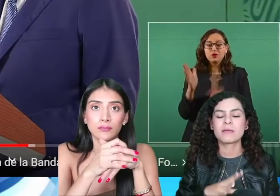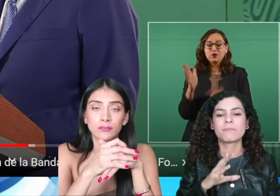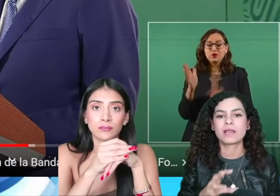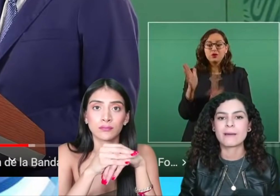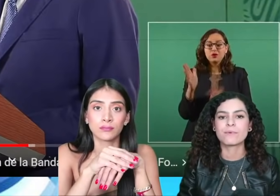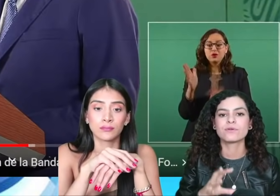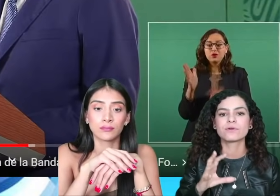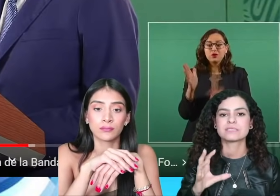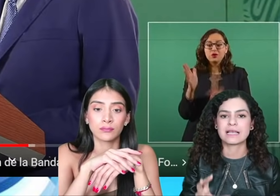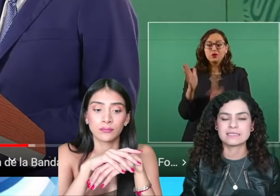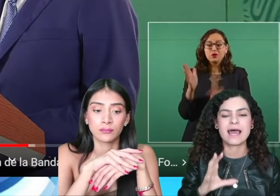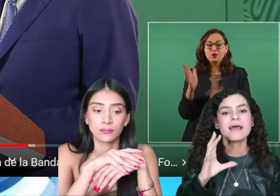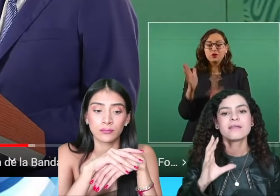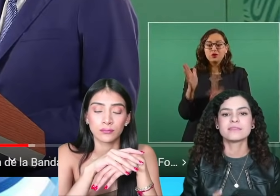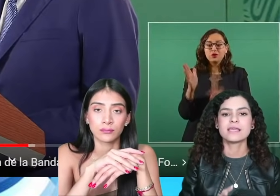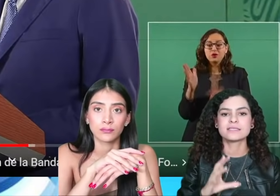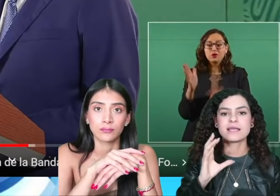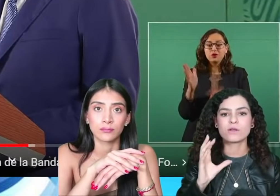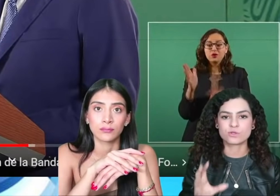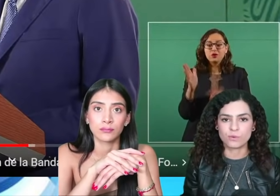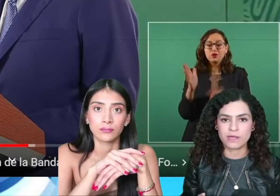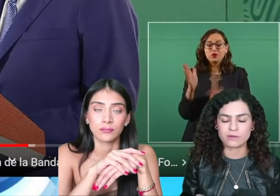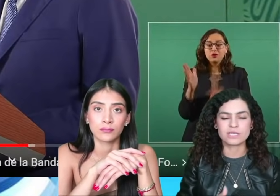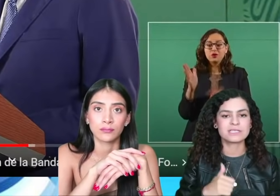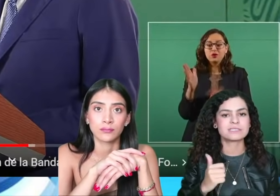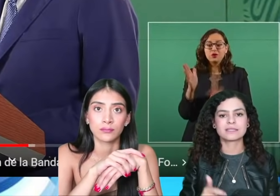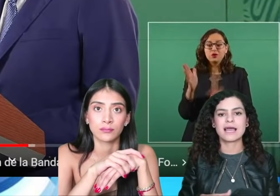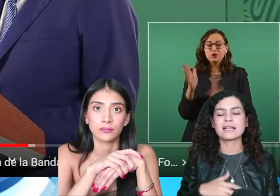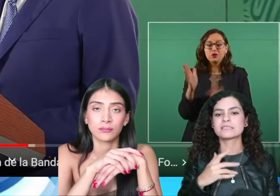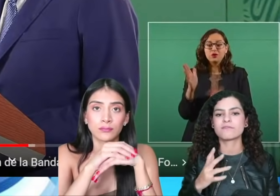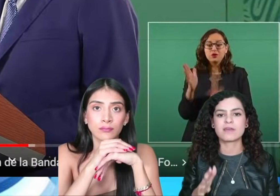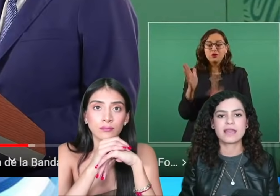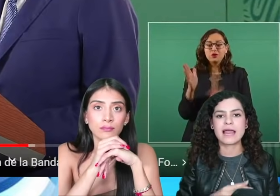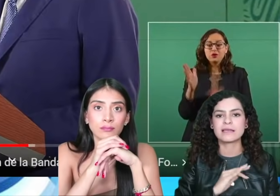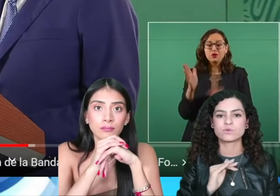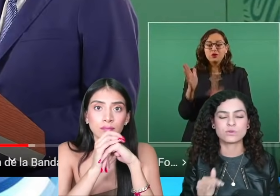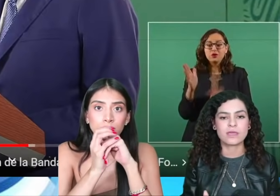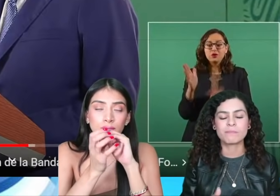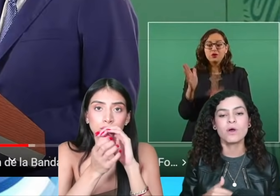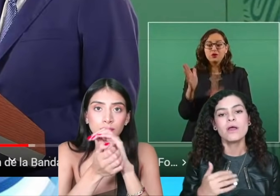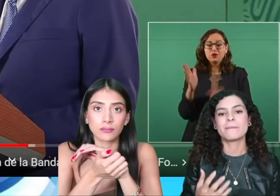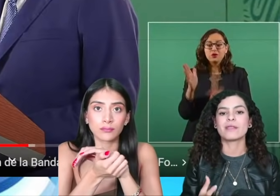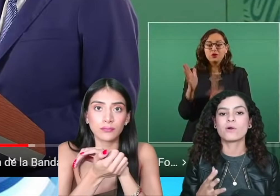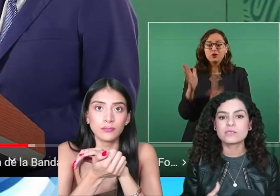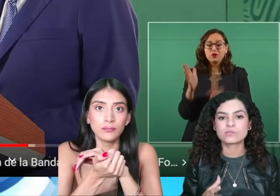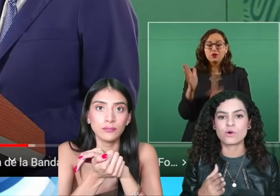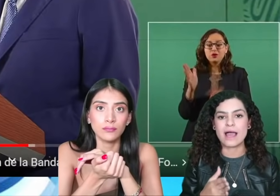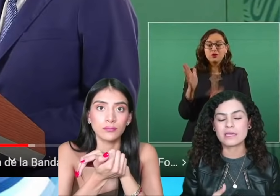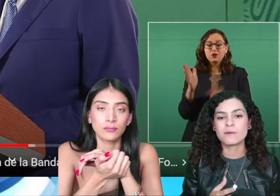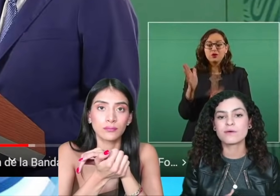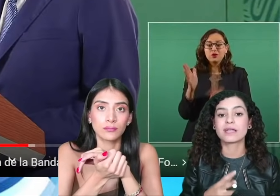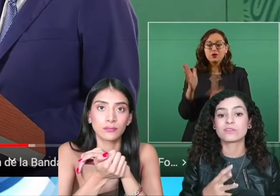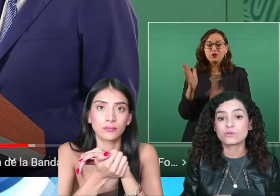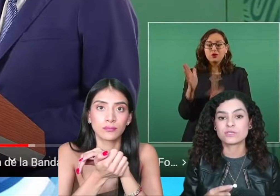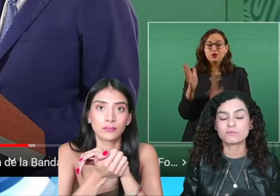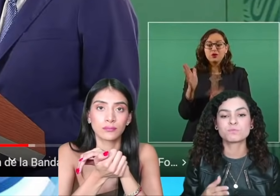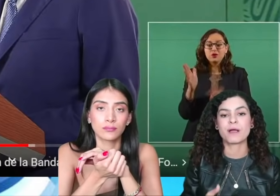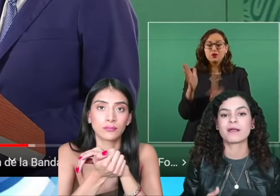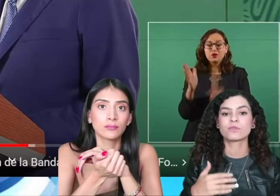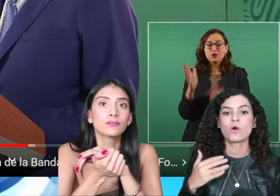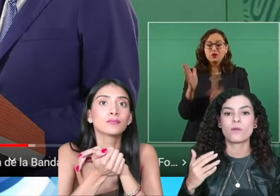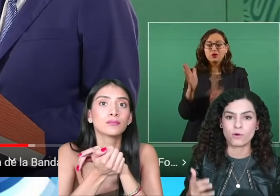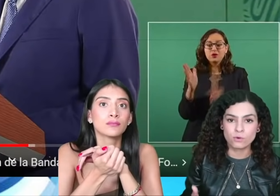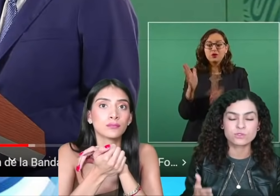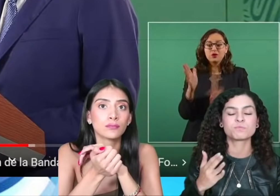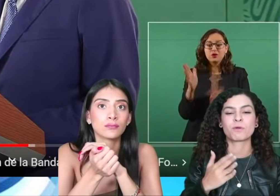sencillamente por el apoyo que se les da desde los gobiernos, ya sea estatal, ya sea federal en su tiempo, pero esto ha llevado a que todos estemos